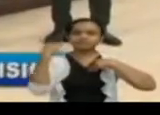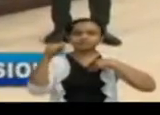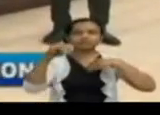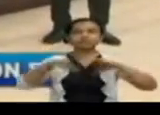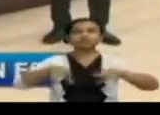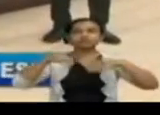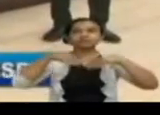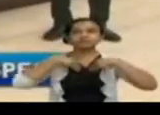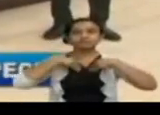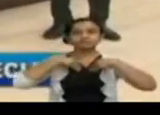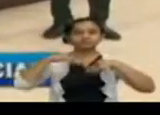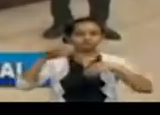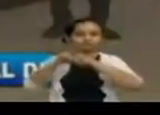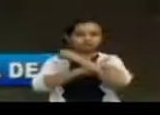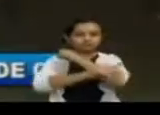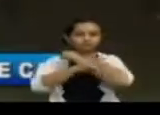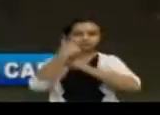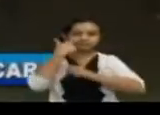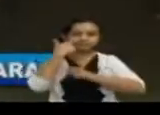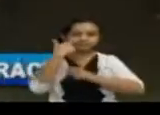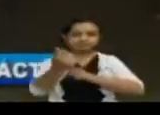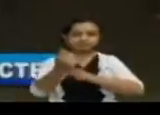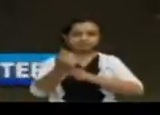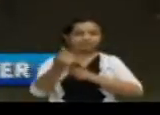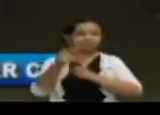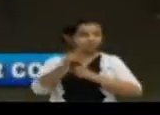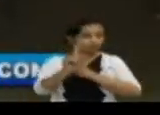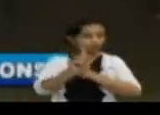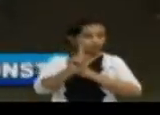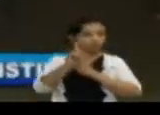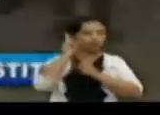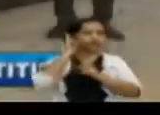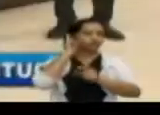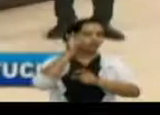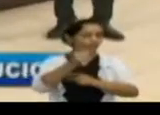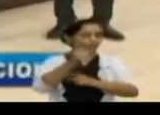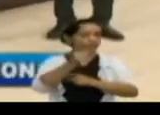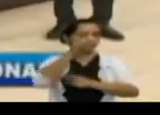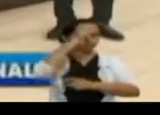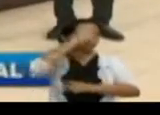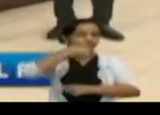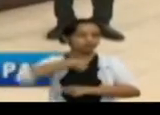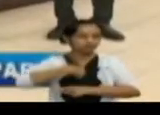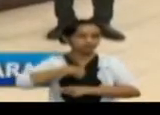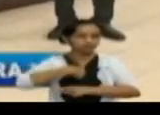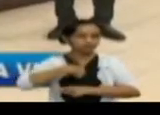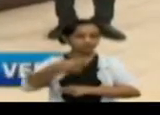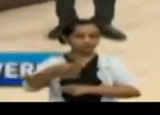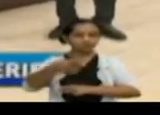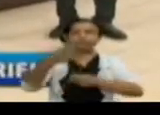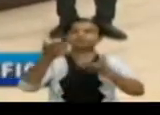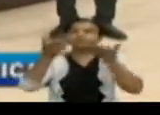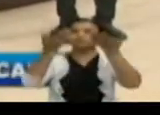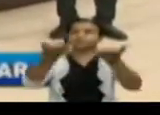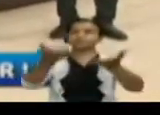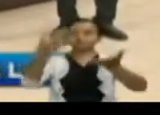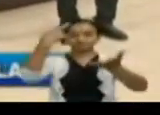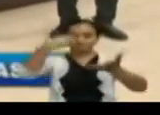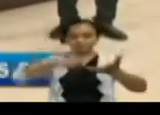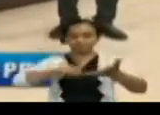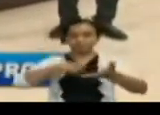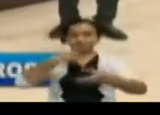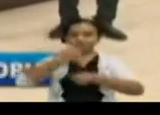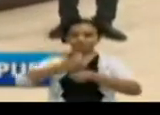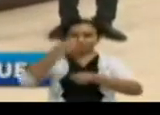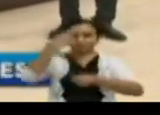estos cargos, los candidatos deben de cumplir ciertas características. Una de estas es tener reconocida trayectoria y vocación